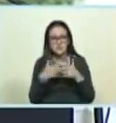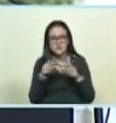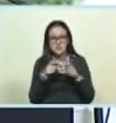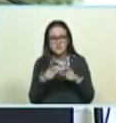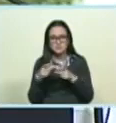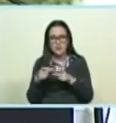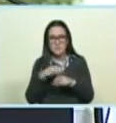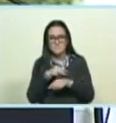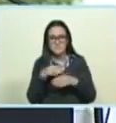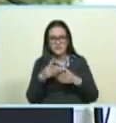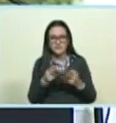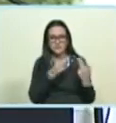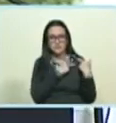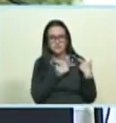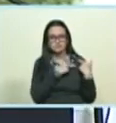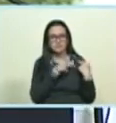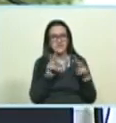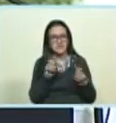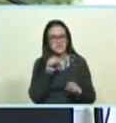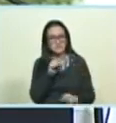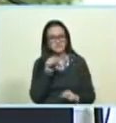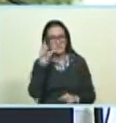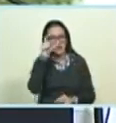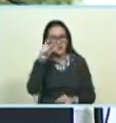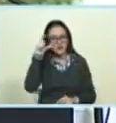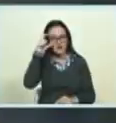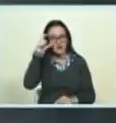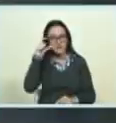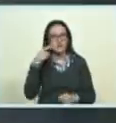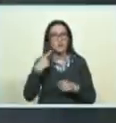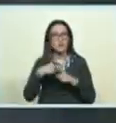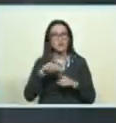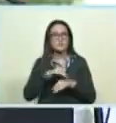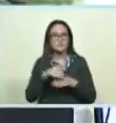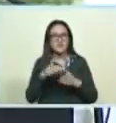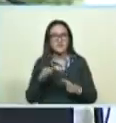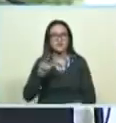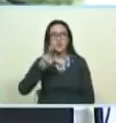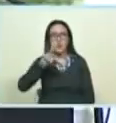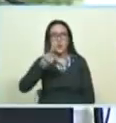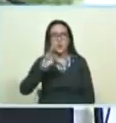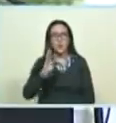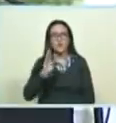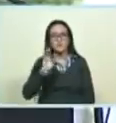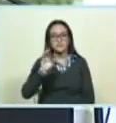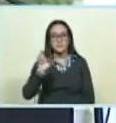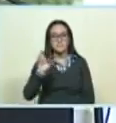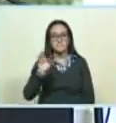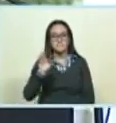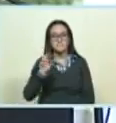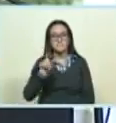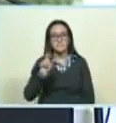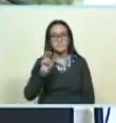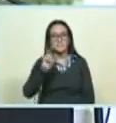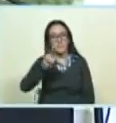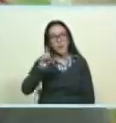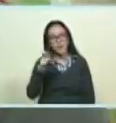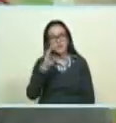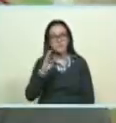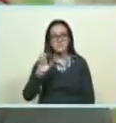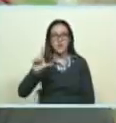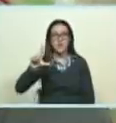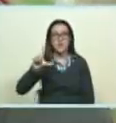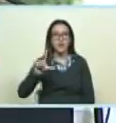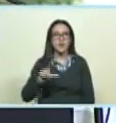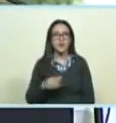tema, ministro Elías Agua, ministro Ubel Roa, compañero, vamos a